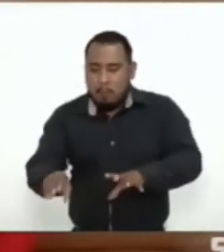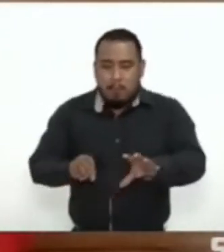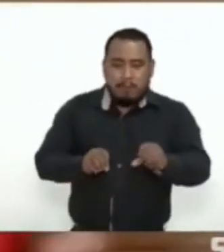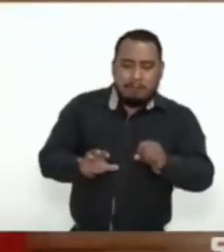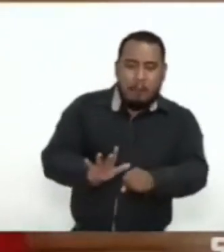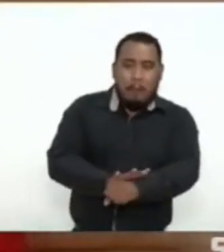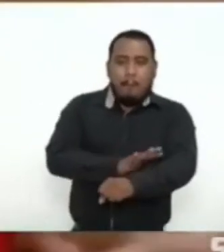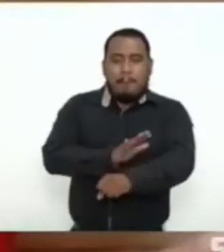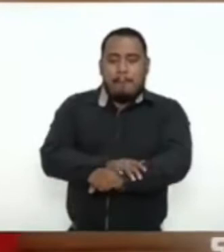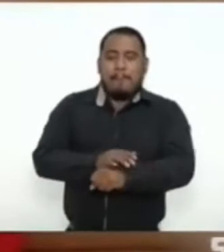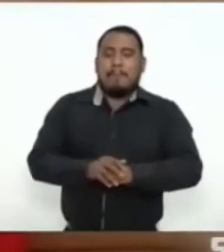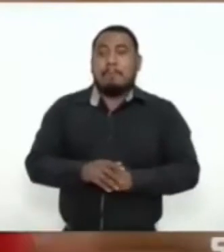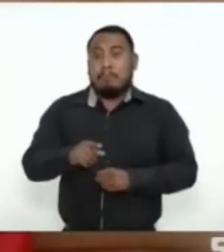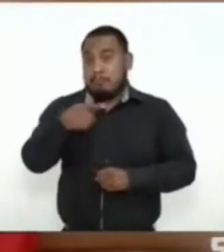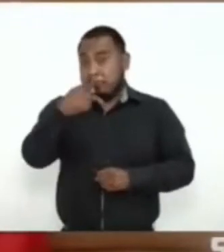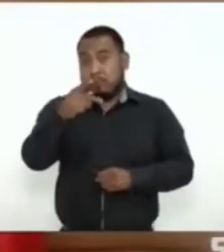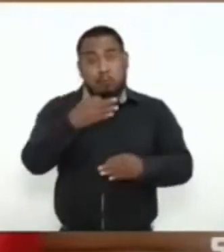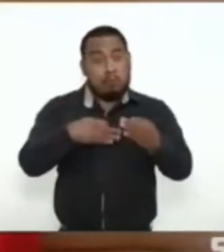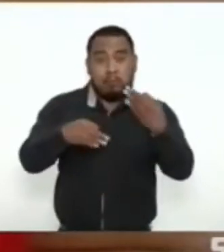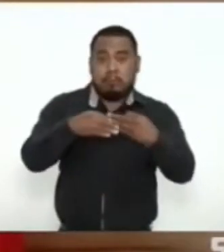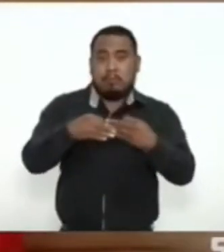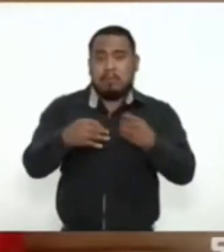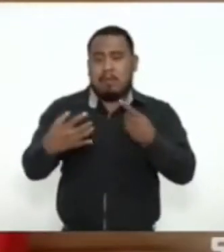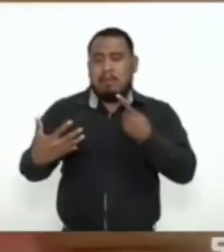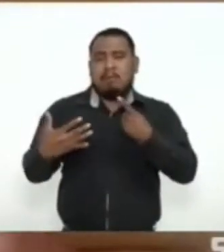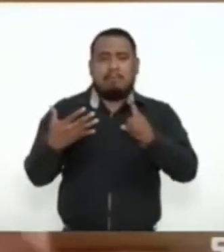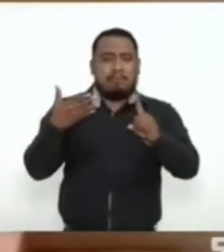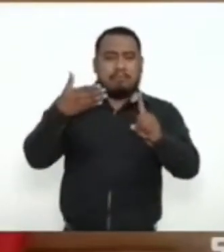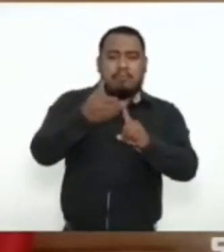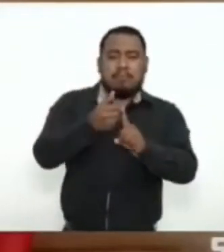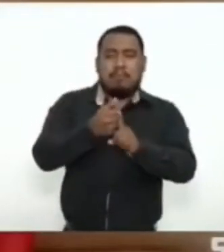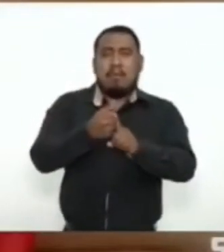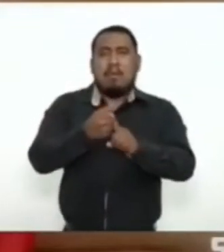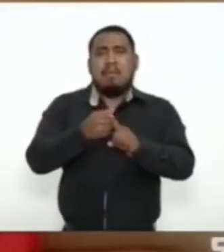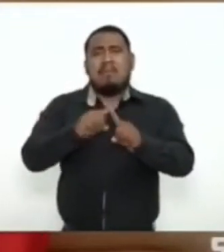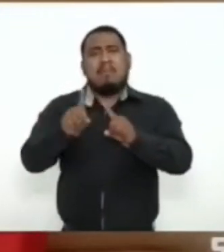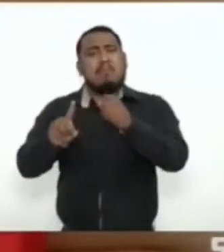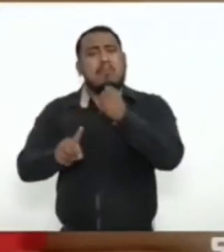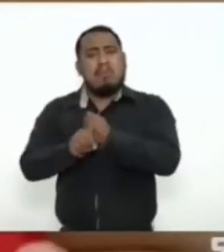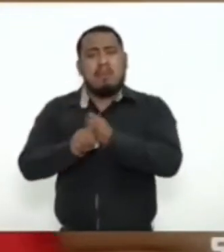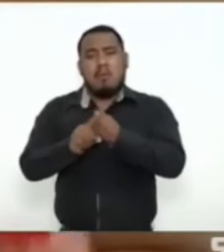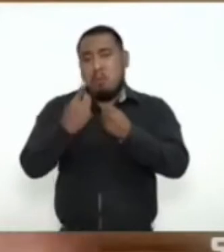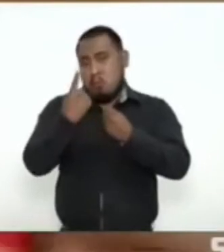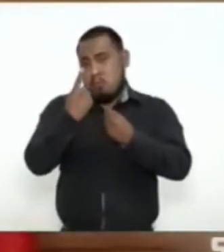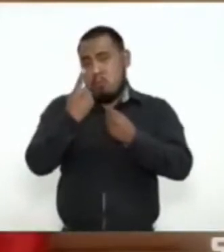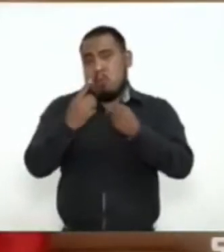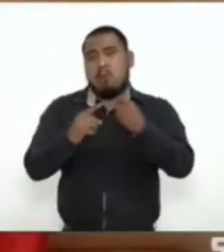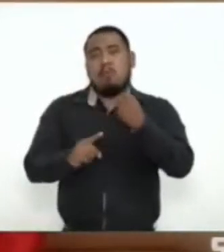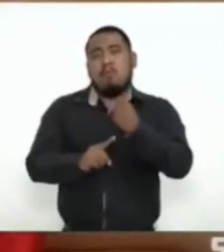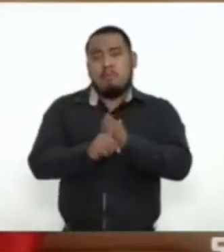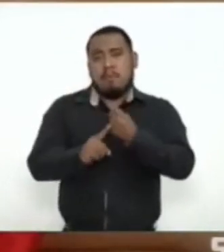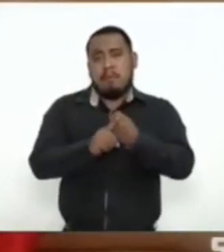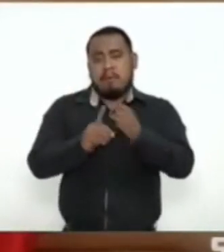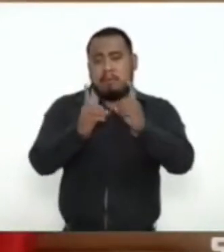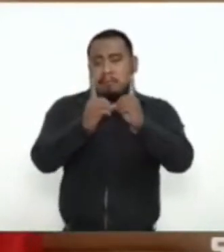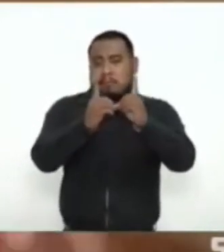con ellos. Bueno, pues todos ustedes han enfrentado varios conflictos y el primero de ellos es el conflicto de